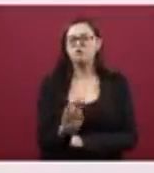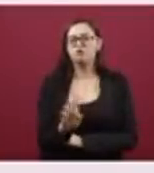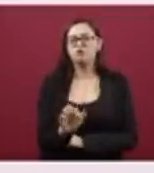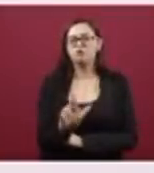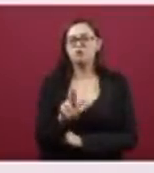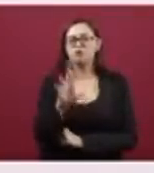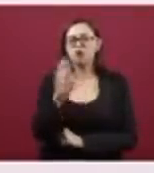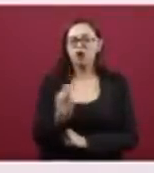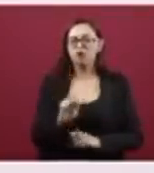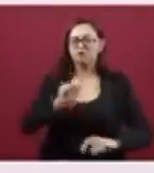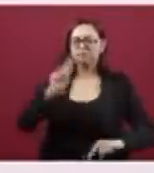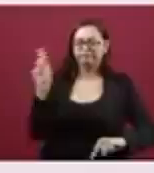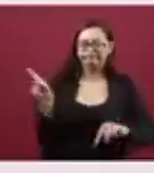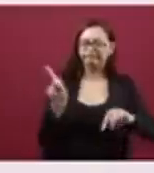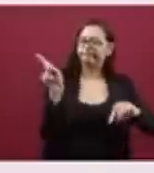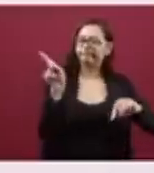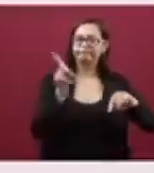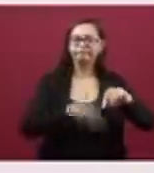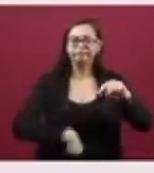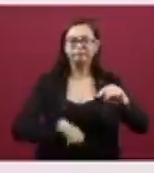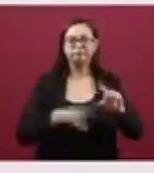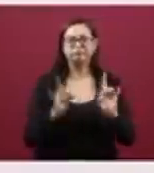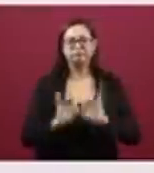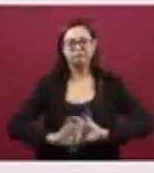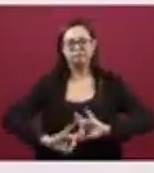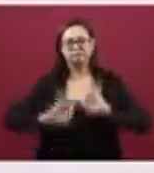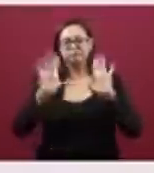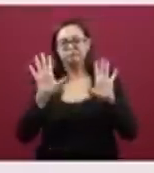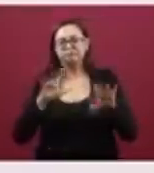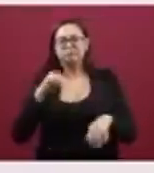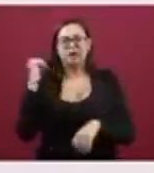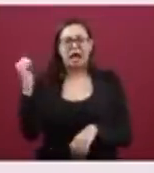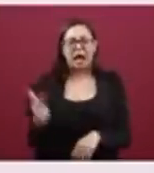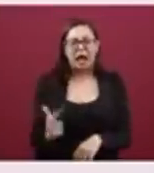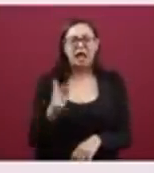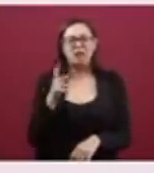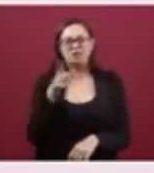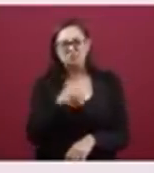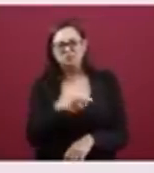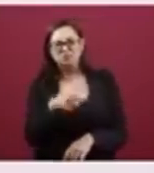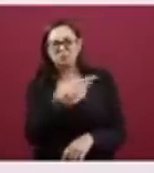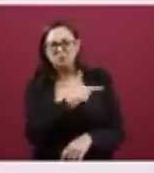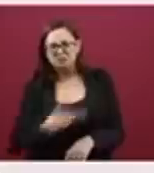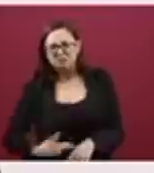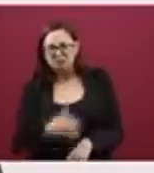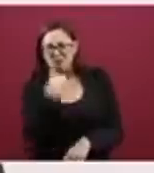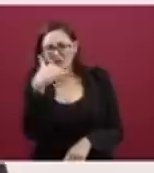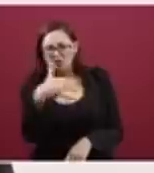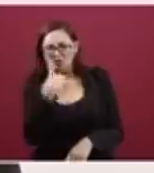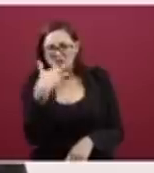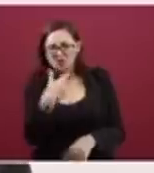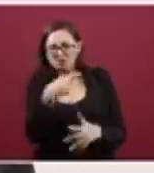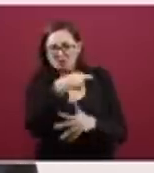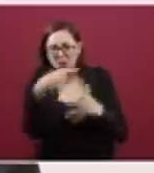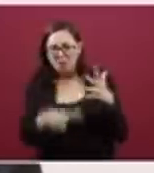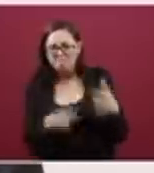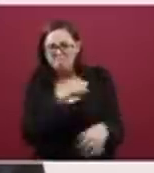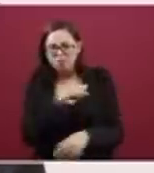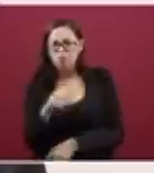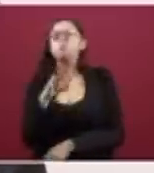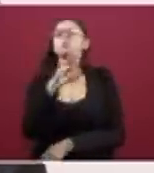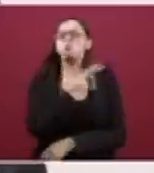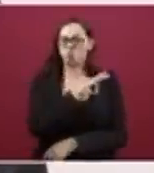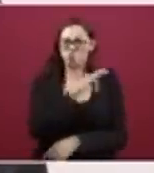que el presidente pueda ser juzgado en funciones por hechos de corrupción y otros delitos.